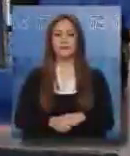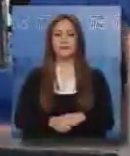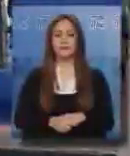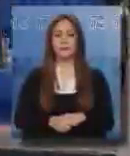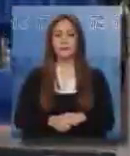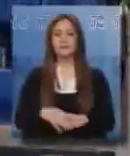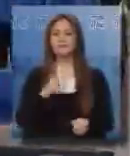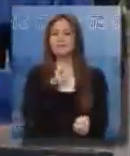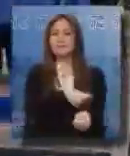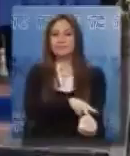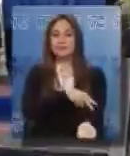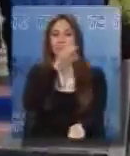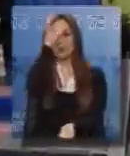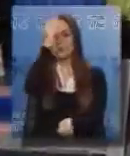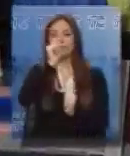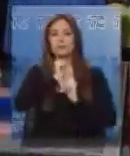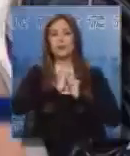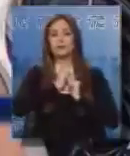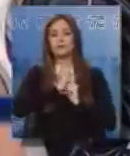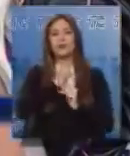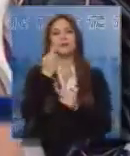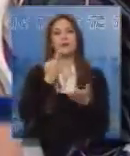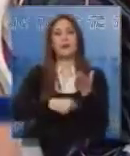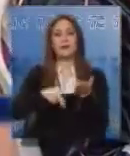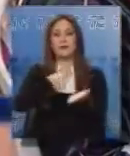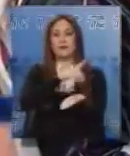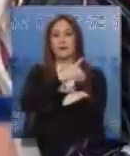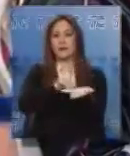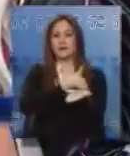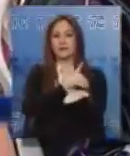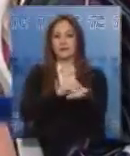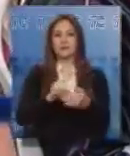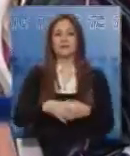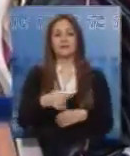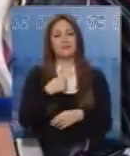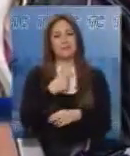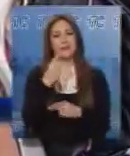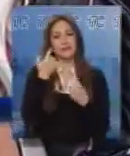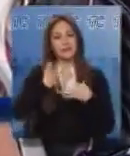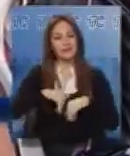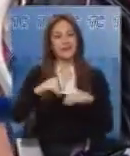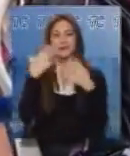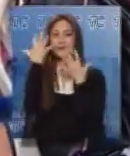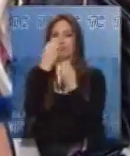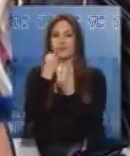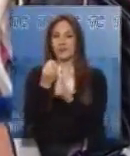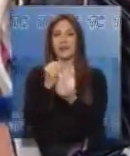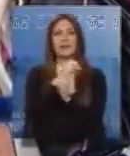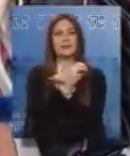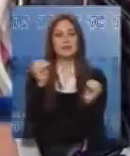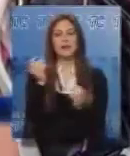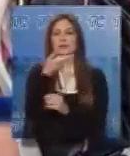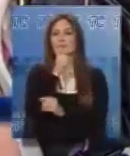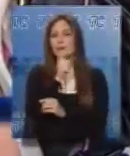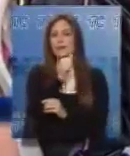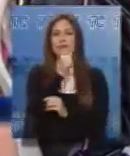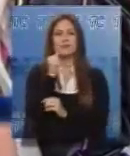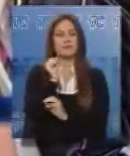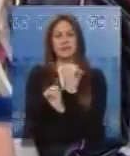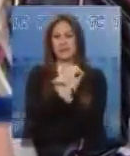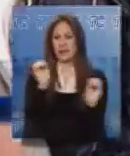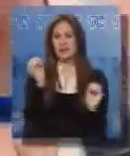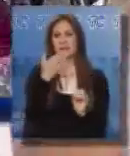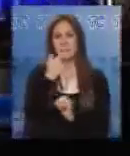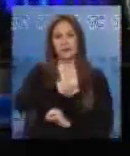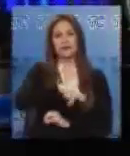Llevando todas las tradiciones de esos bailes tan nuestros. Hasta ahora muy buena. Espero que sigamos así, sin alcohol, que es lo máximo que puede haber